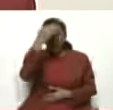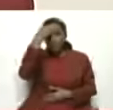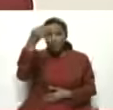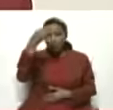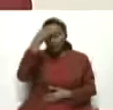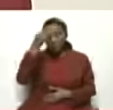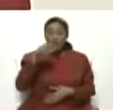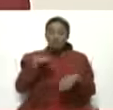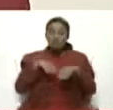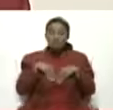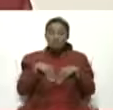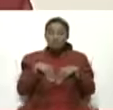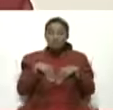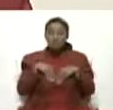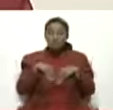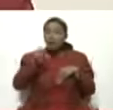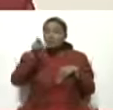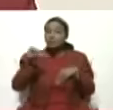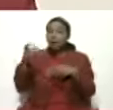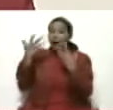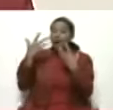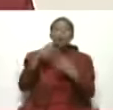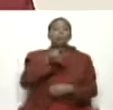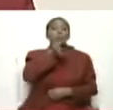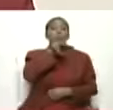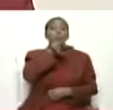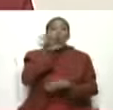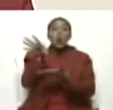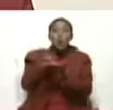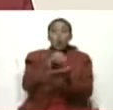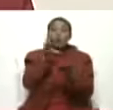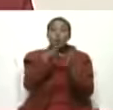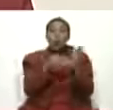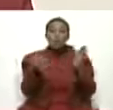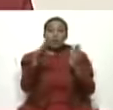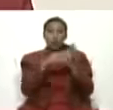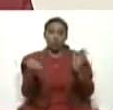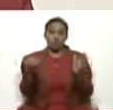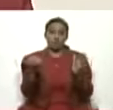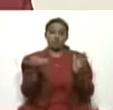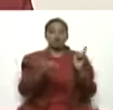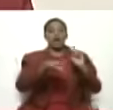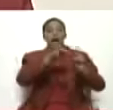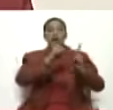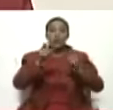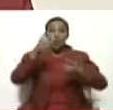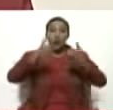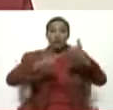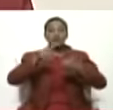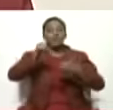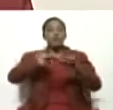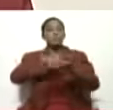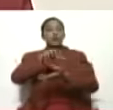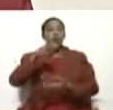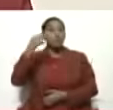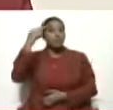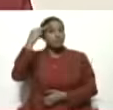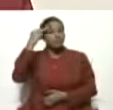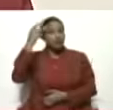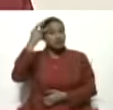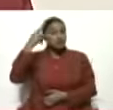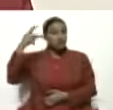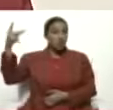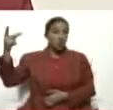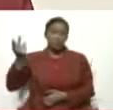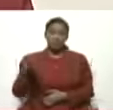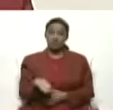Y lo otro, bueno, hay gente que tiene problemas psicológicos, ¿no? Entonces se creen lo que no son.